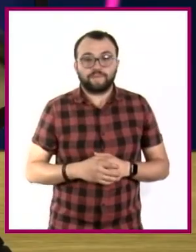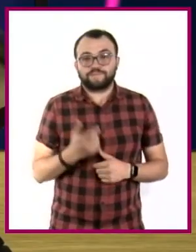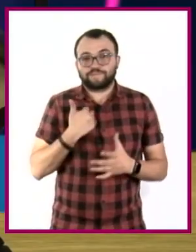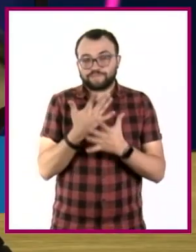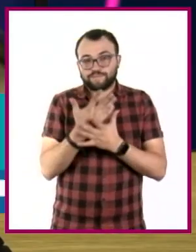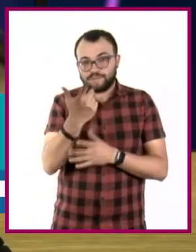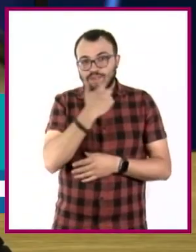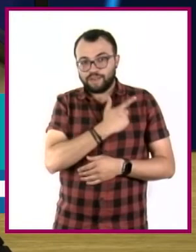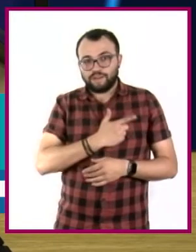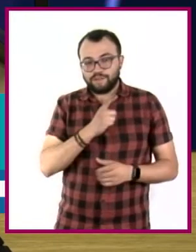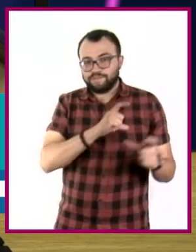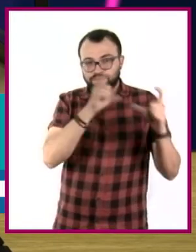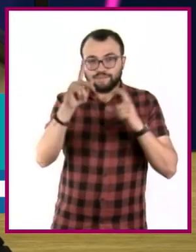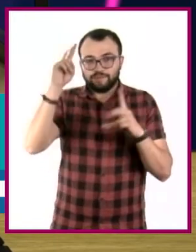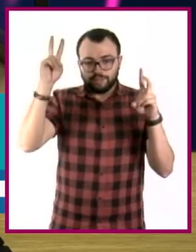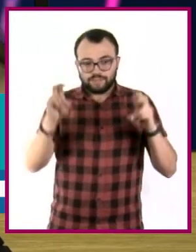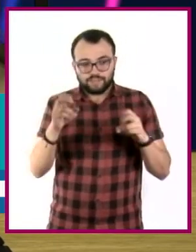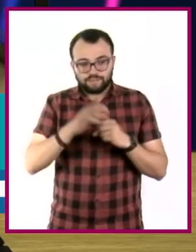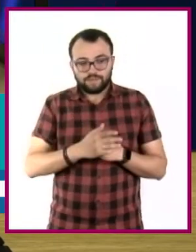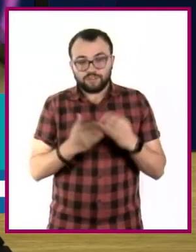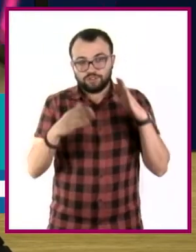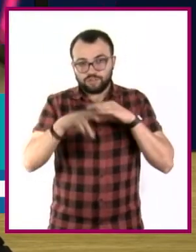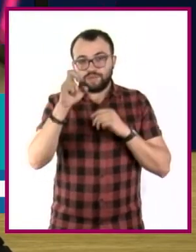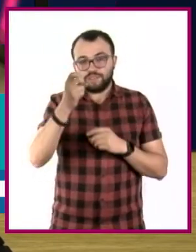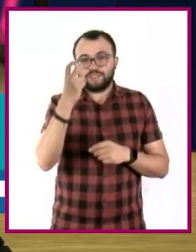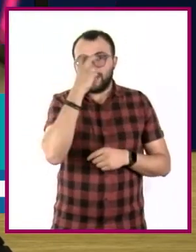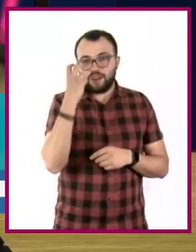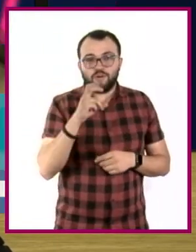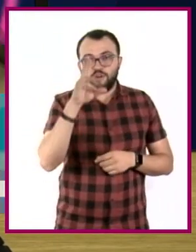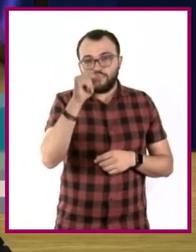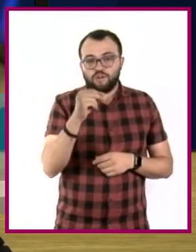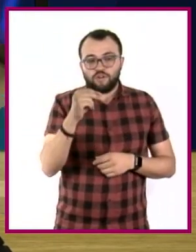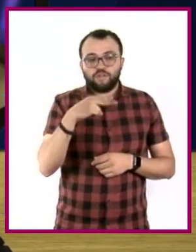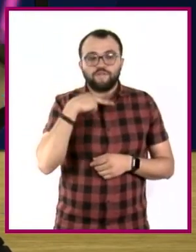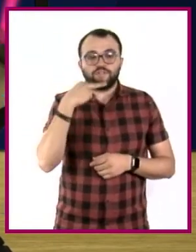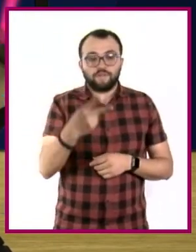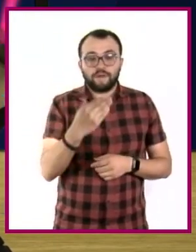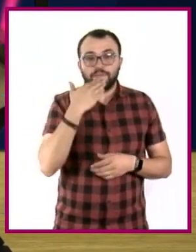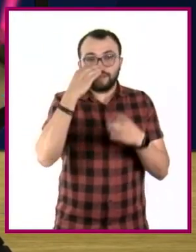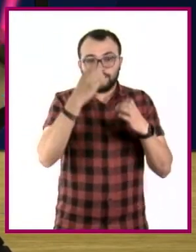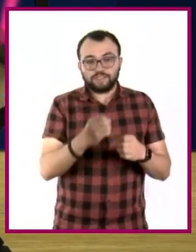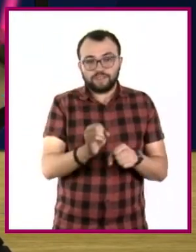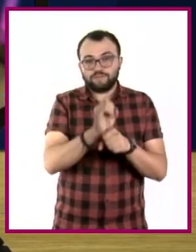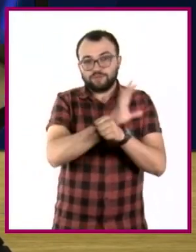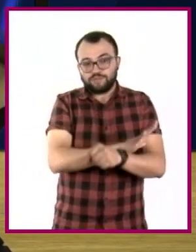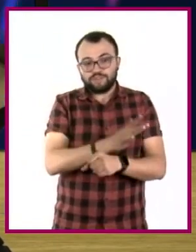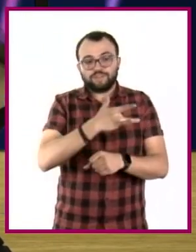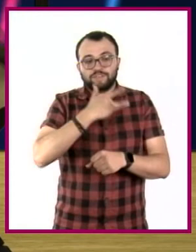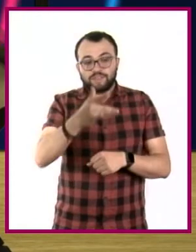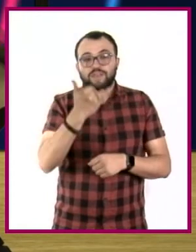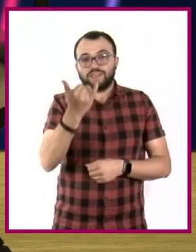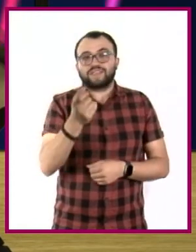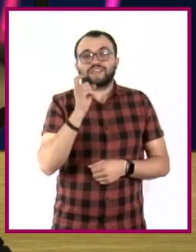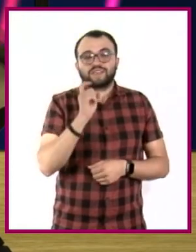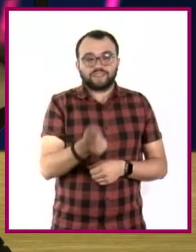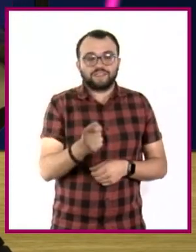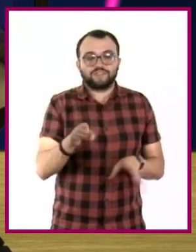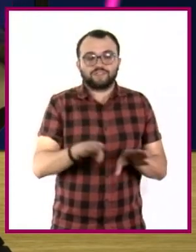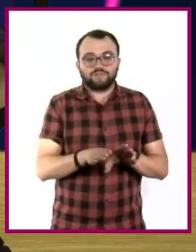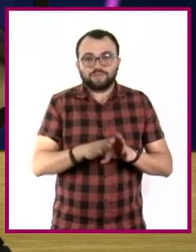Esperamos que les haya gustado este tema sobre el lenguaje no verbal, el bienestar emocional y afectivo y los patrones